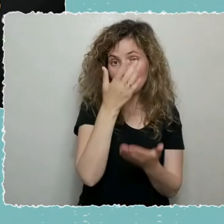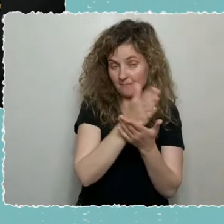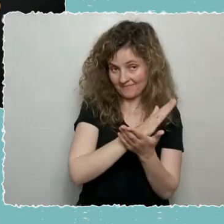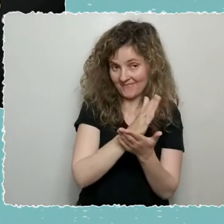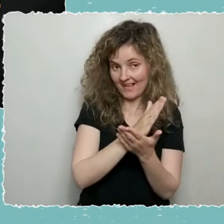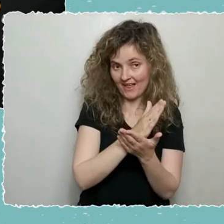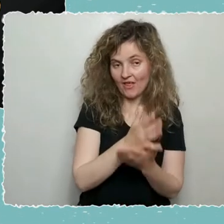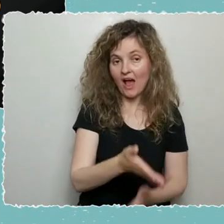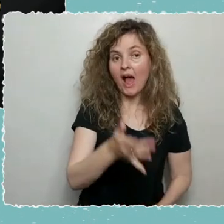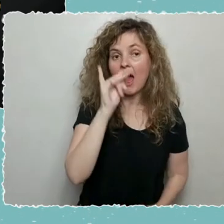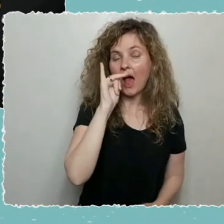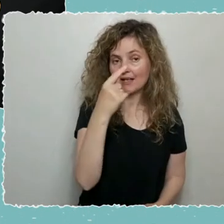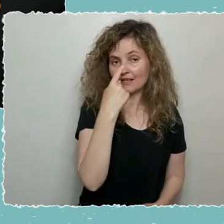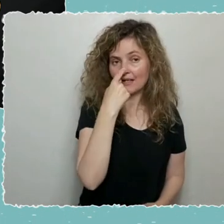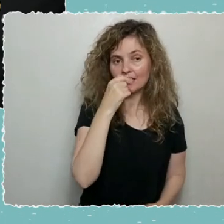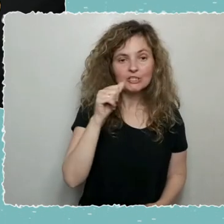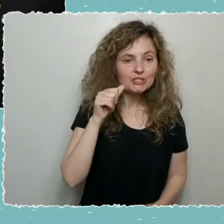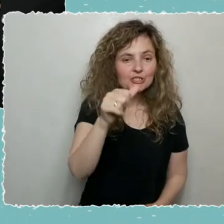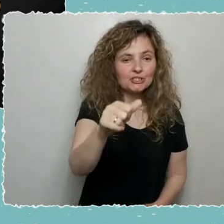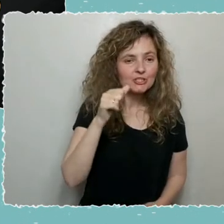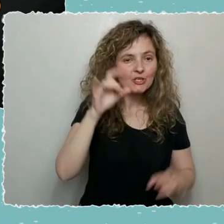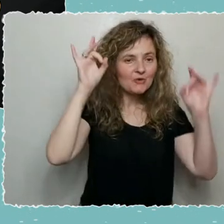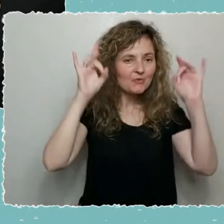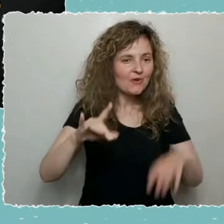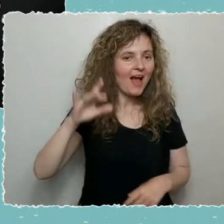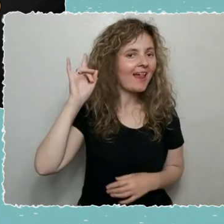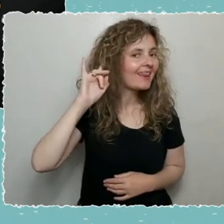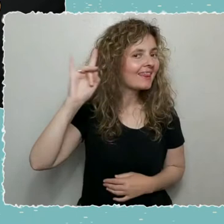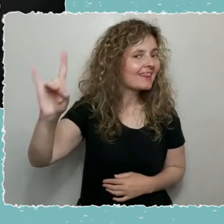o nariz que un timbre fai así.